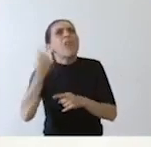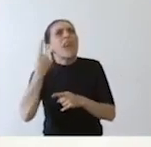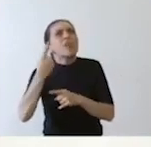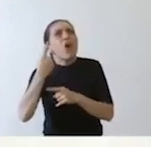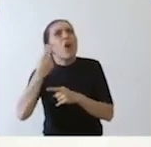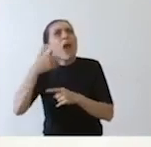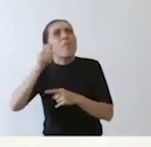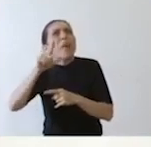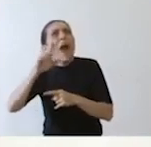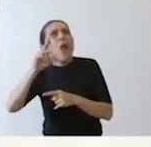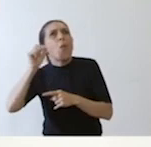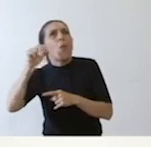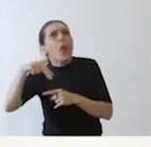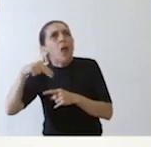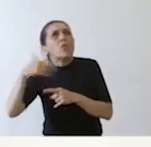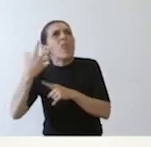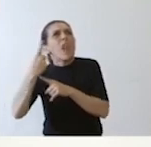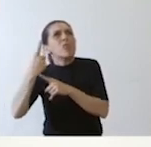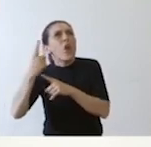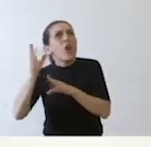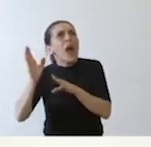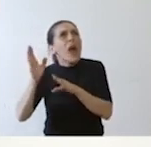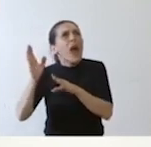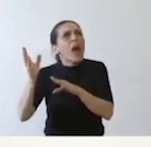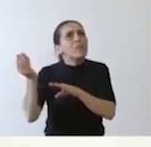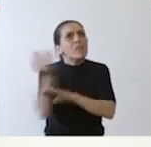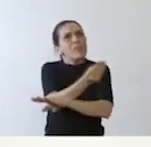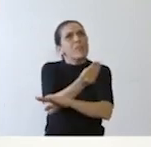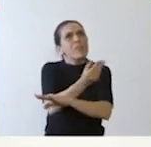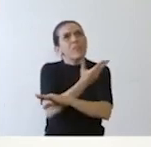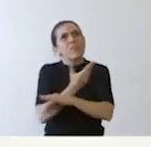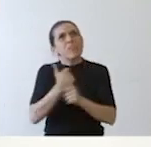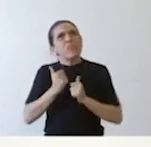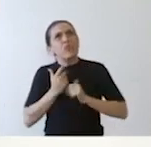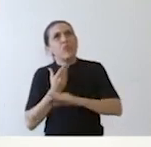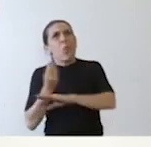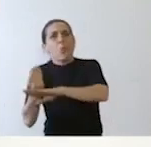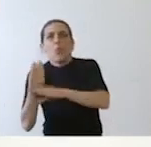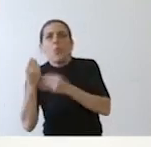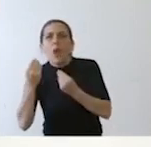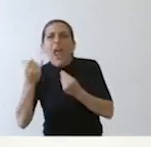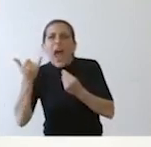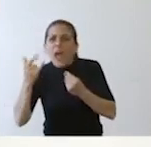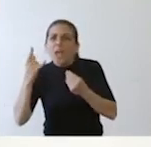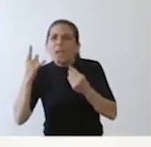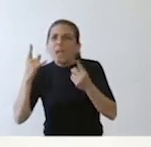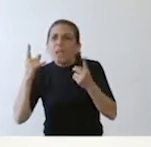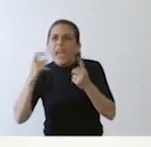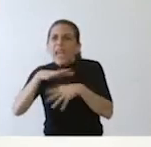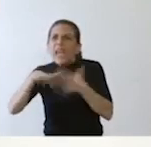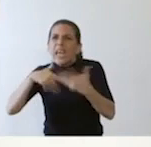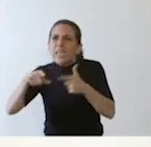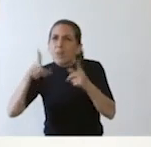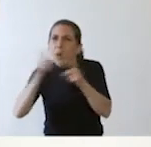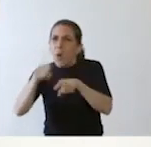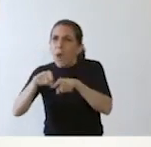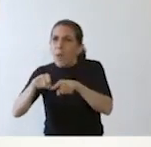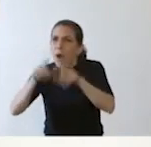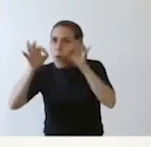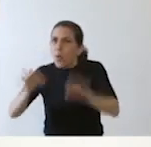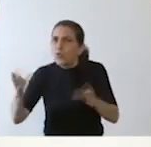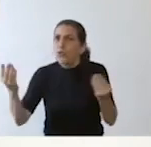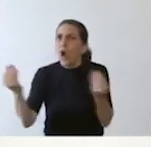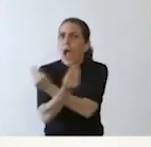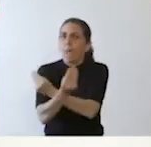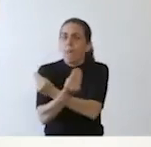Malbrán, un lugar tan sensible y en plena crisis. ¿A qué se debió esa decisión? En segundo lugar,